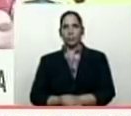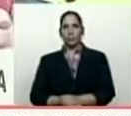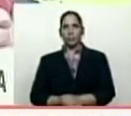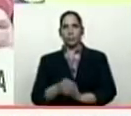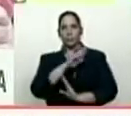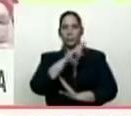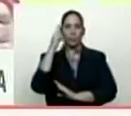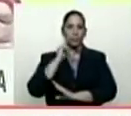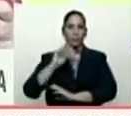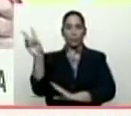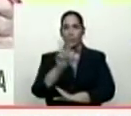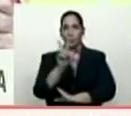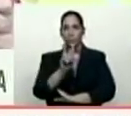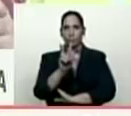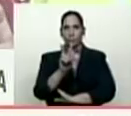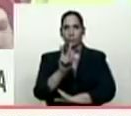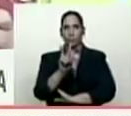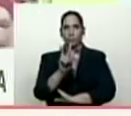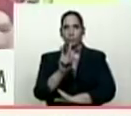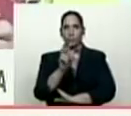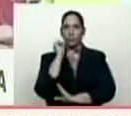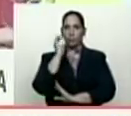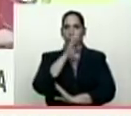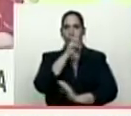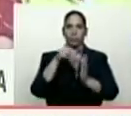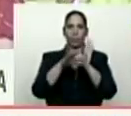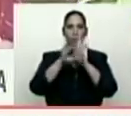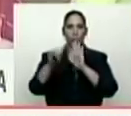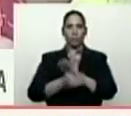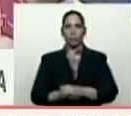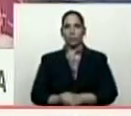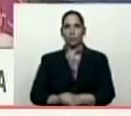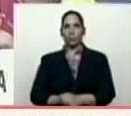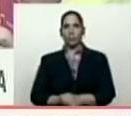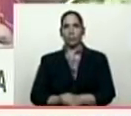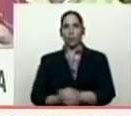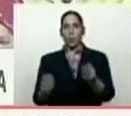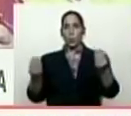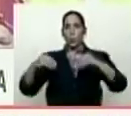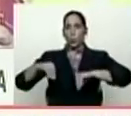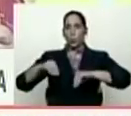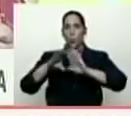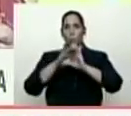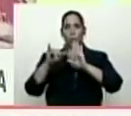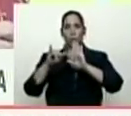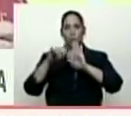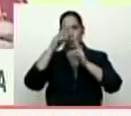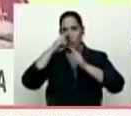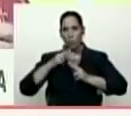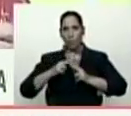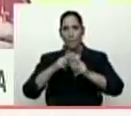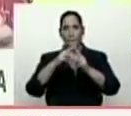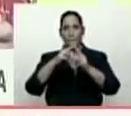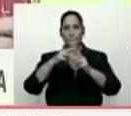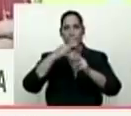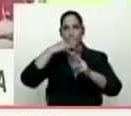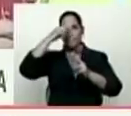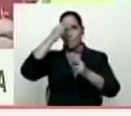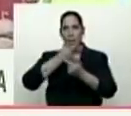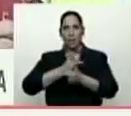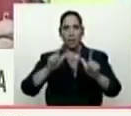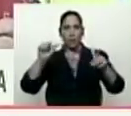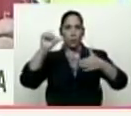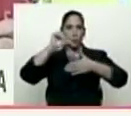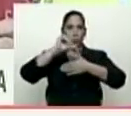República Bolivariana de Venezuela, Asamblea Nacional Constituyente. Acuerdo constituyente en honor al padre de la libertad